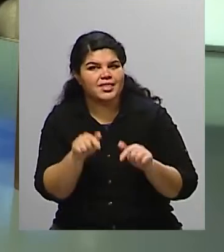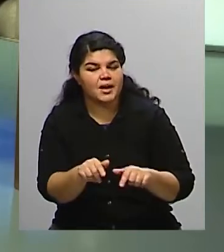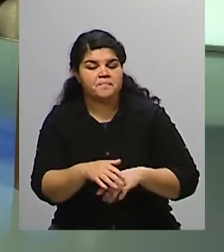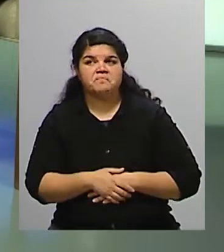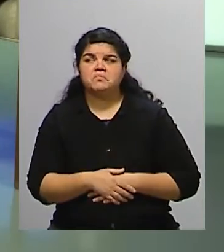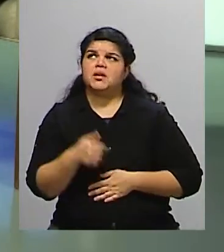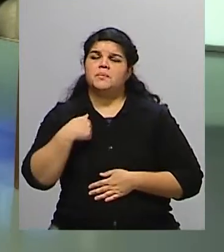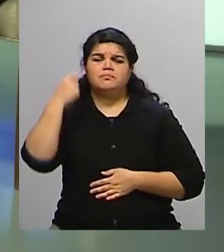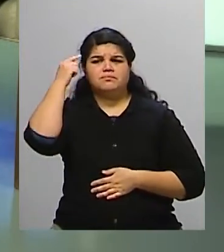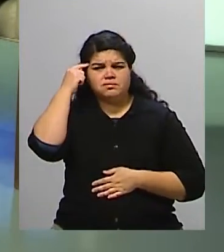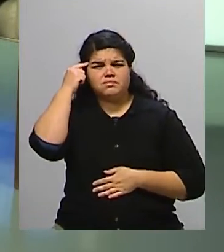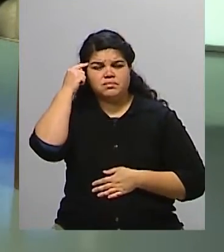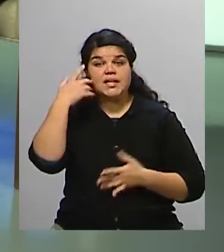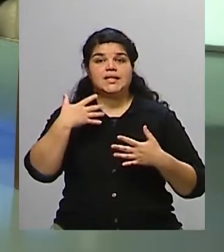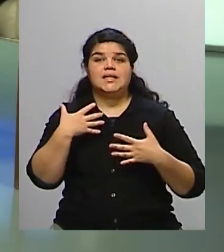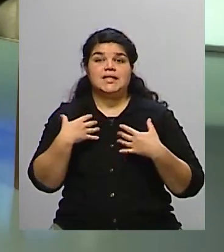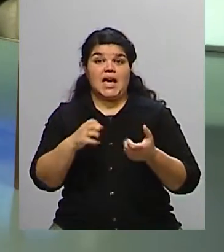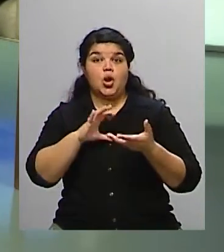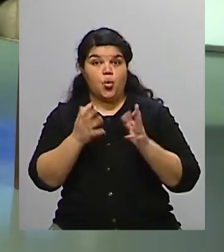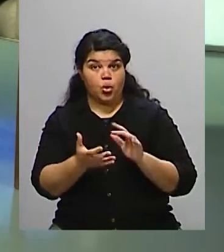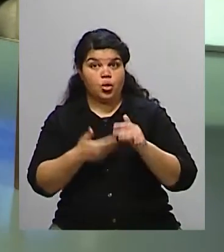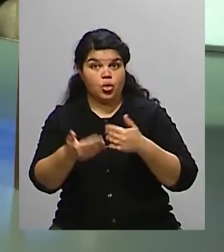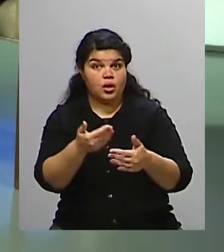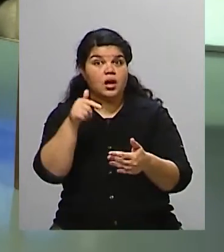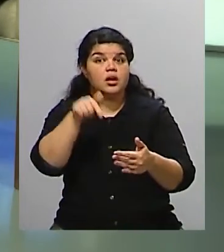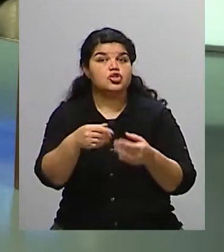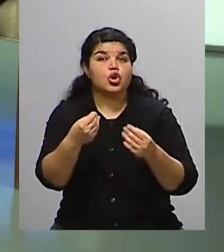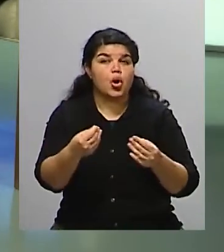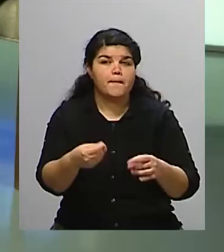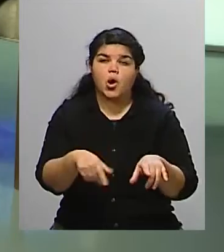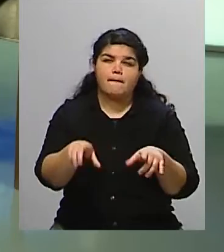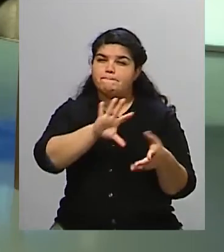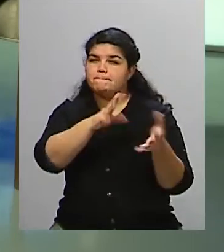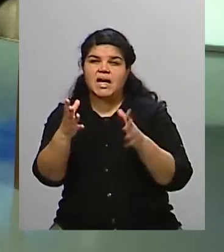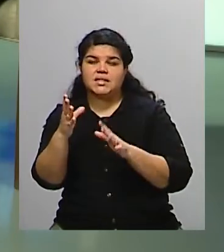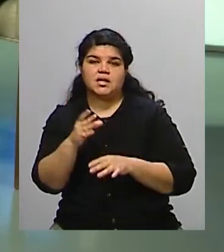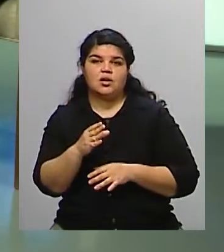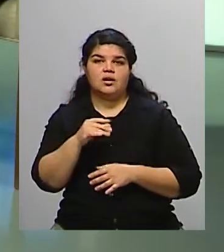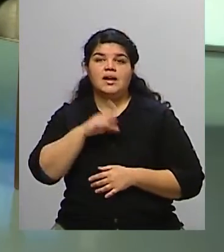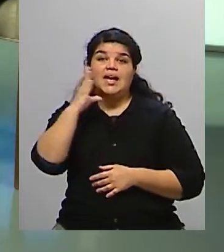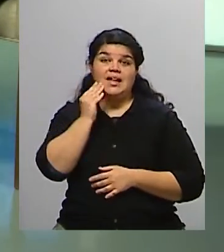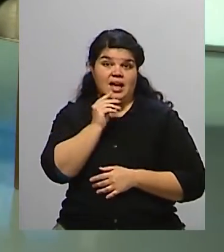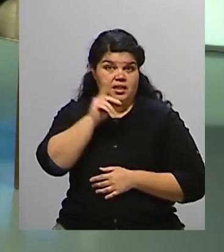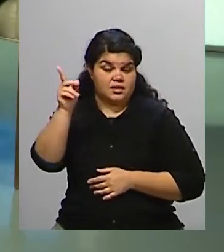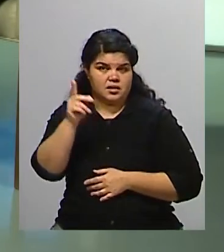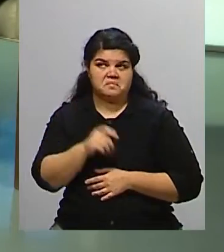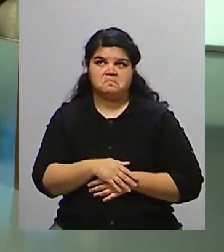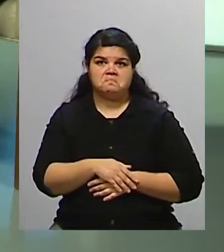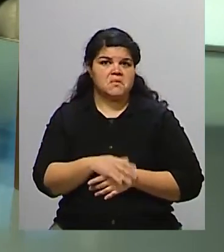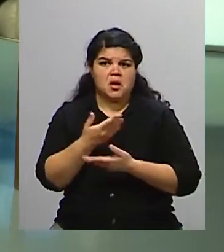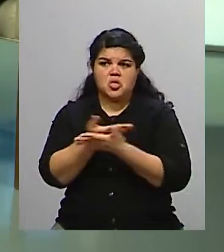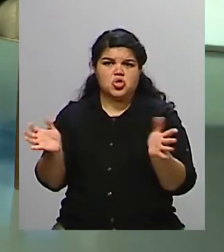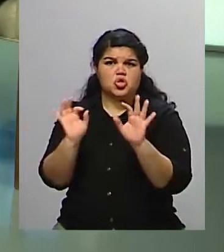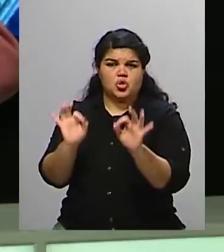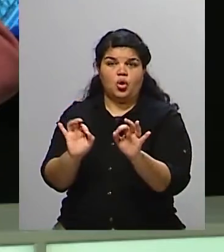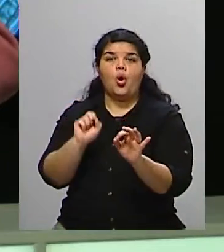van a ir a un sistema tipo Inglaterra. ¿A qué me refiero Inglaterra? Cobertura total, un solo que maneja el